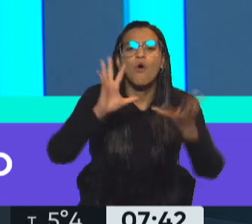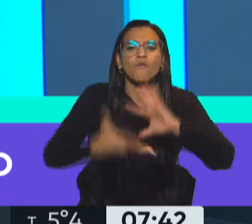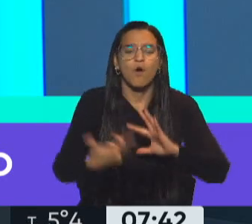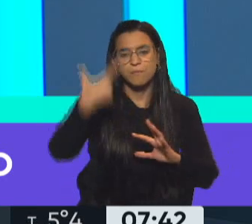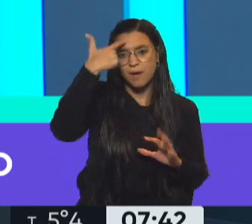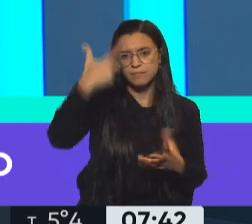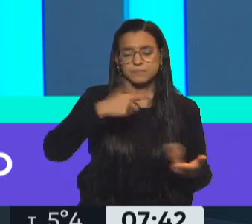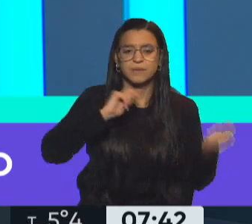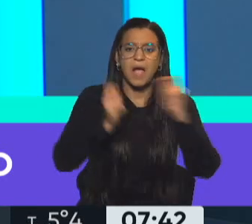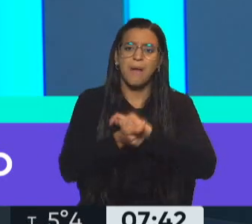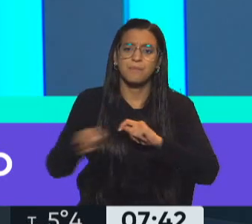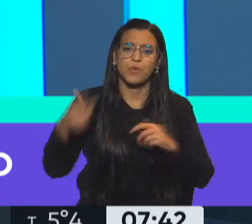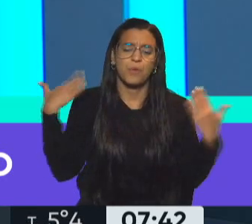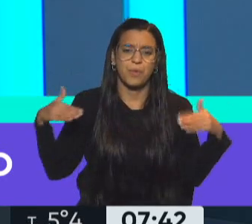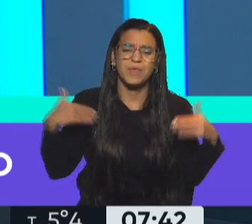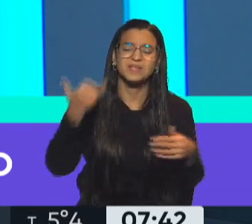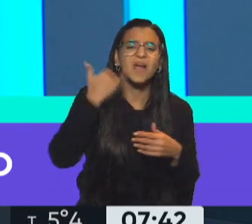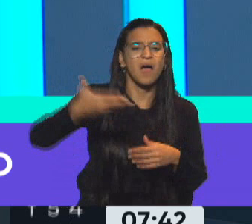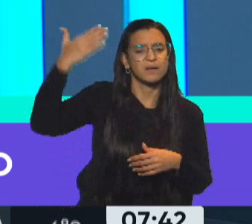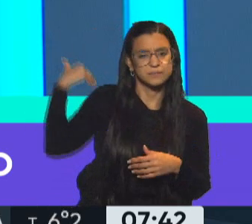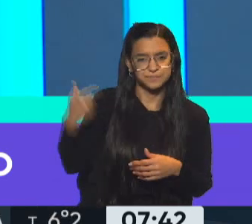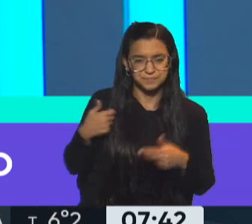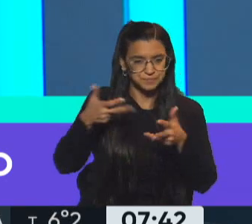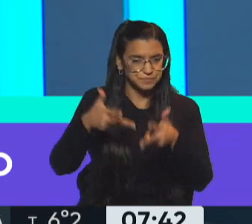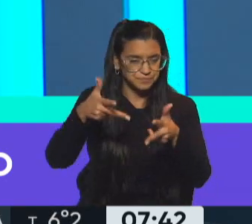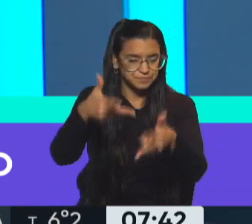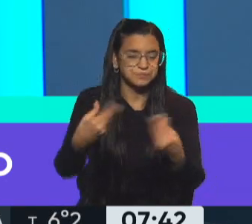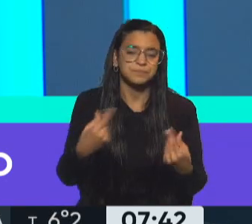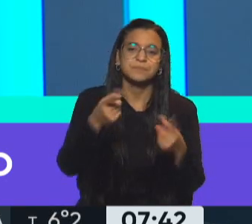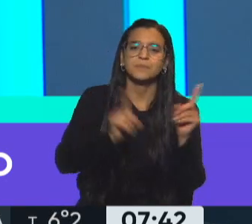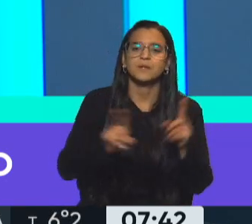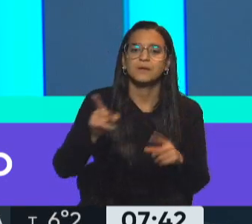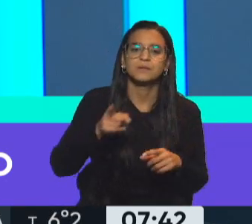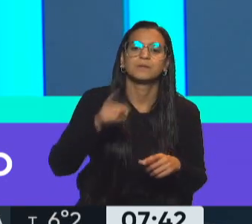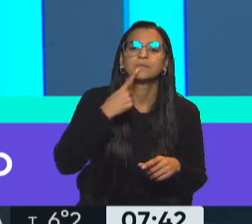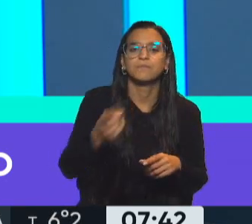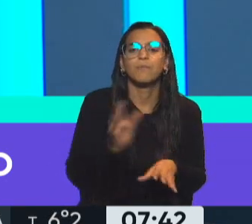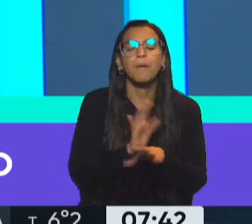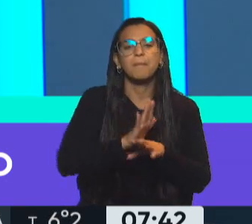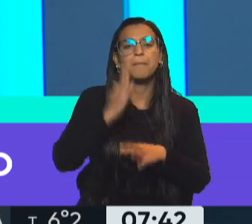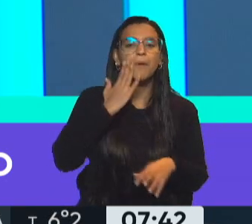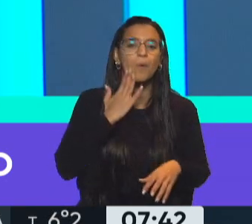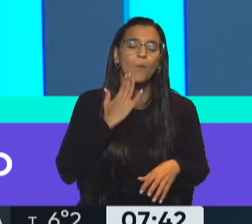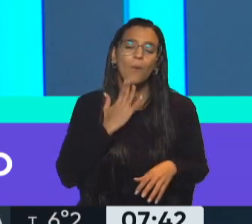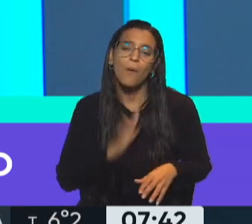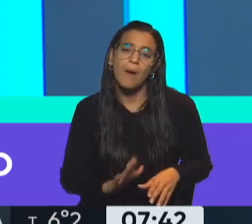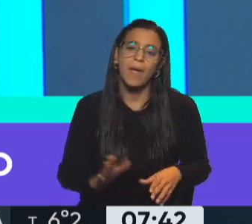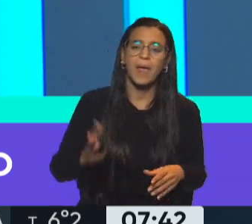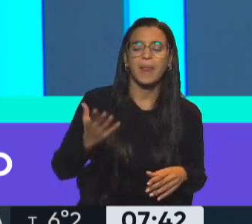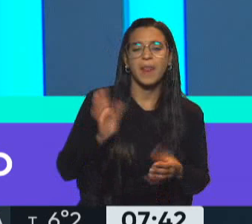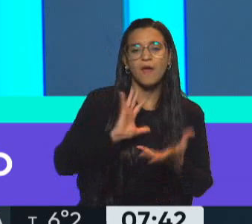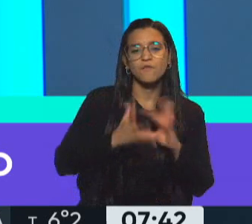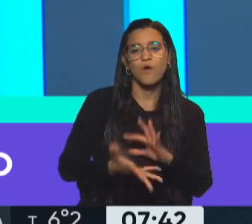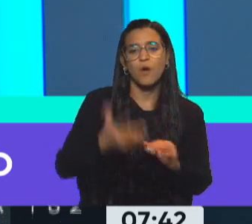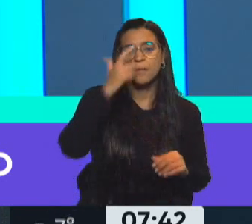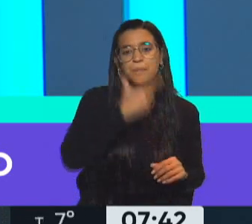último tiempo de María Eugenia Vidal. Ya lo venimos marcando, esto de aquella referencia a Heidi, a tener un perfil mucho